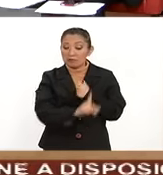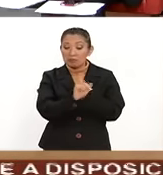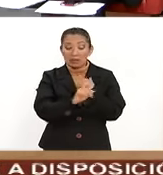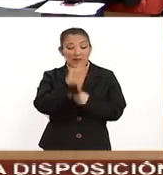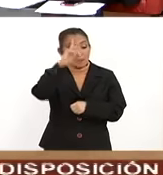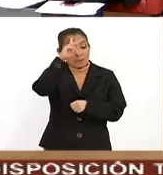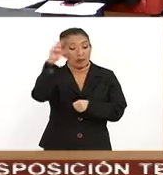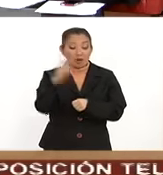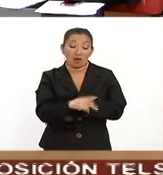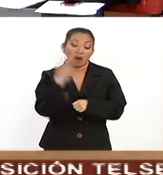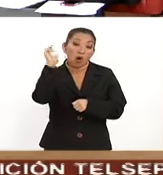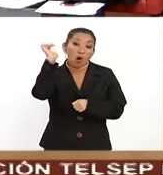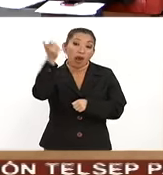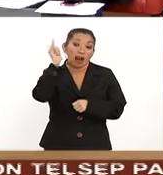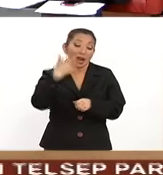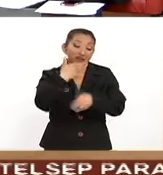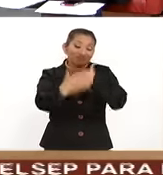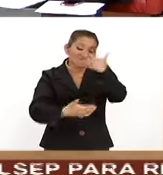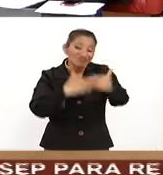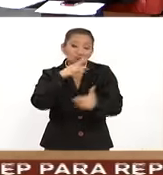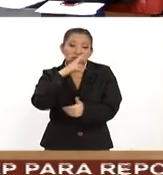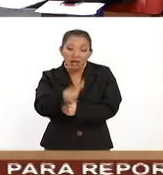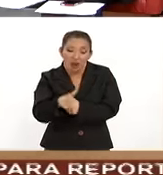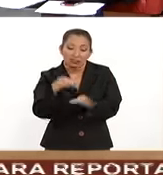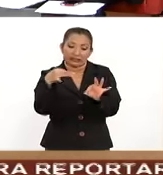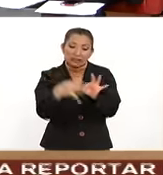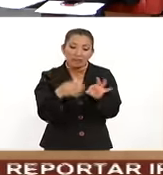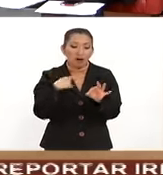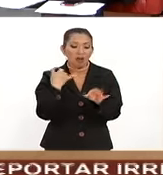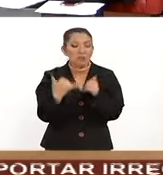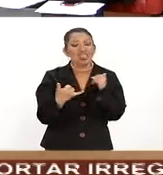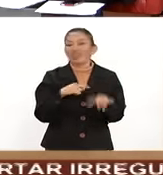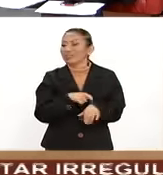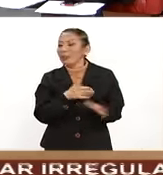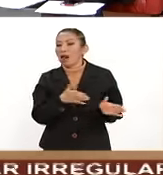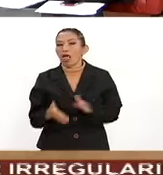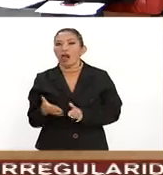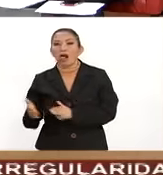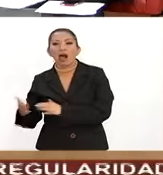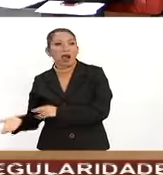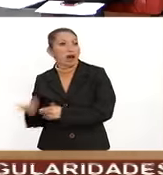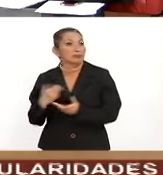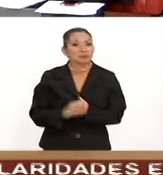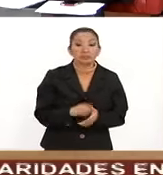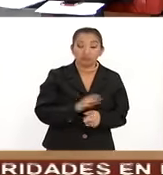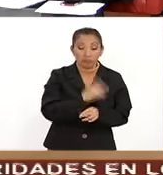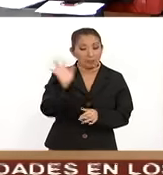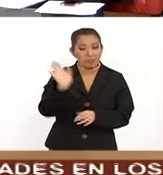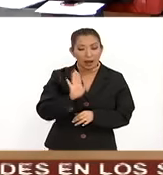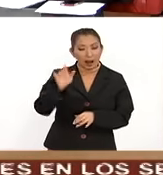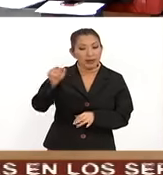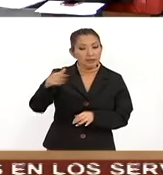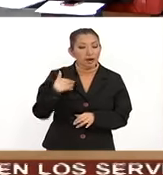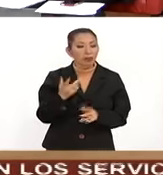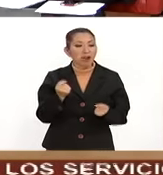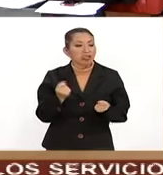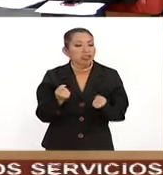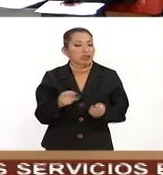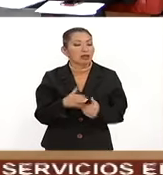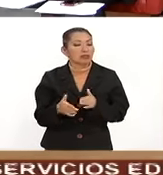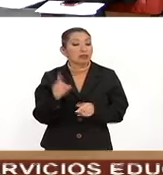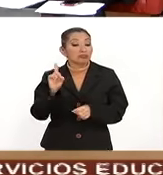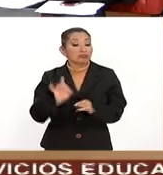se logren avances reales, concretos y no solo estén jugando con el tiempo en estas negociaciones, porque pareciera que están jugando con fuego y en